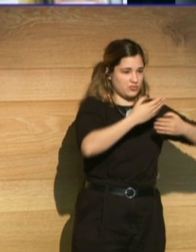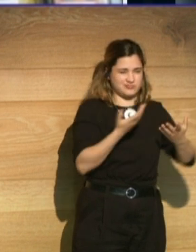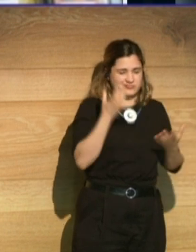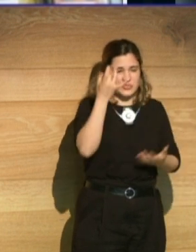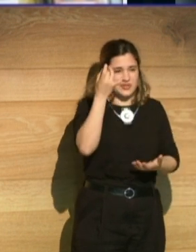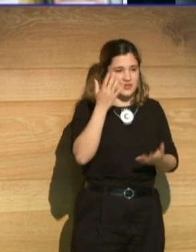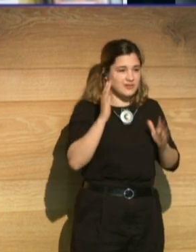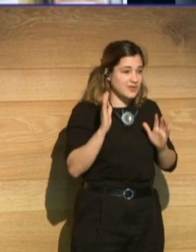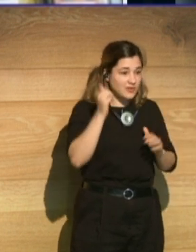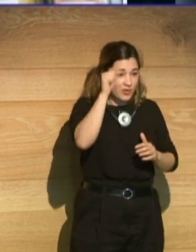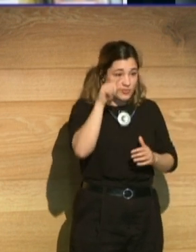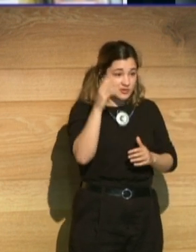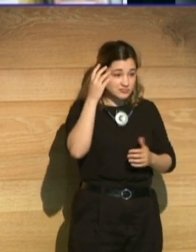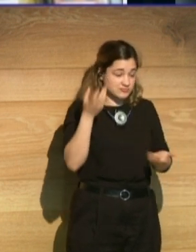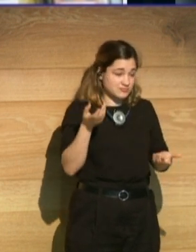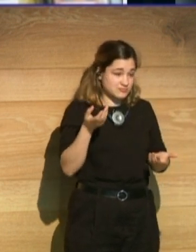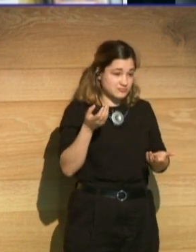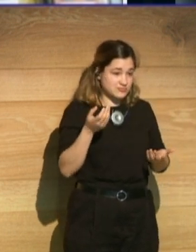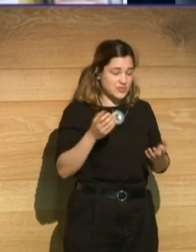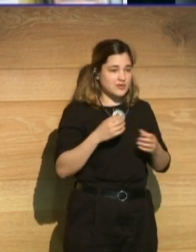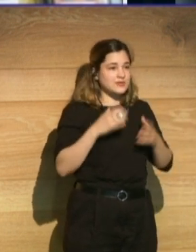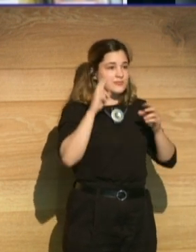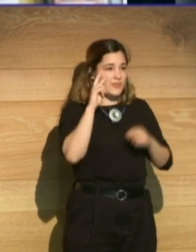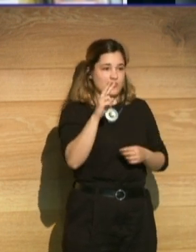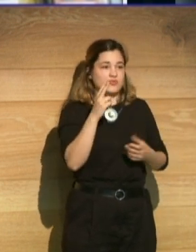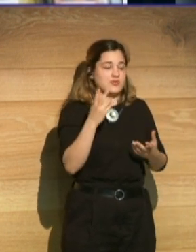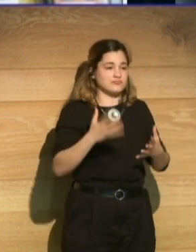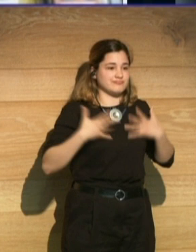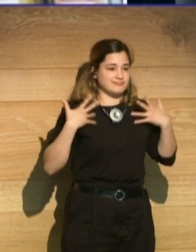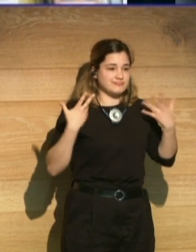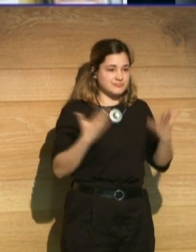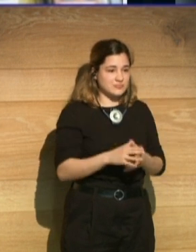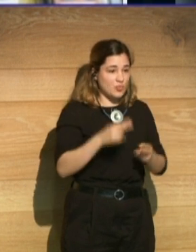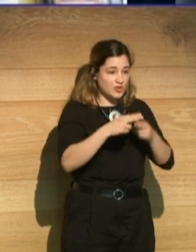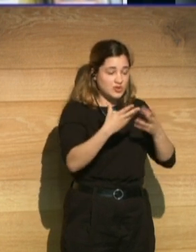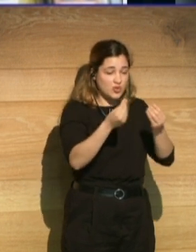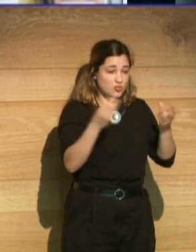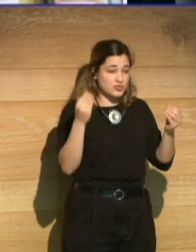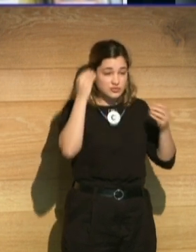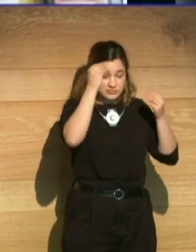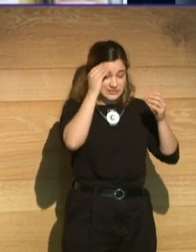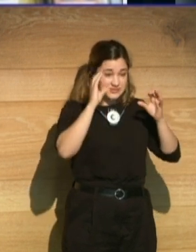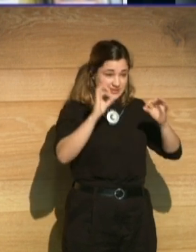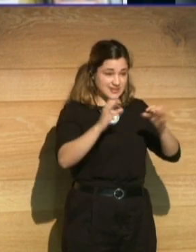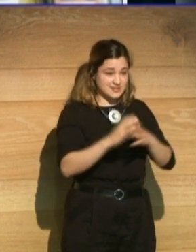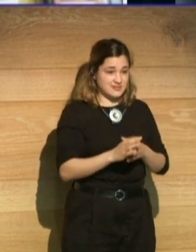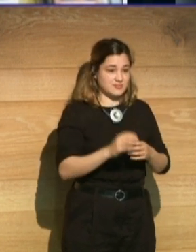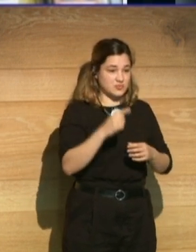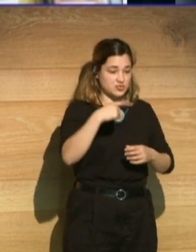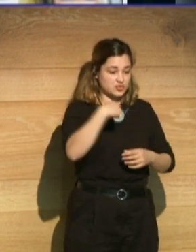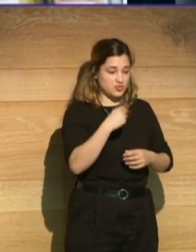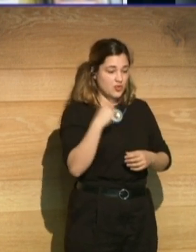providencia que nos ilusiona, y cuántos políticos fundan su carrera en esta proyección de nuestros miedos hacia